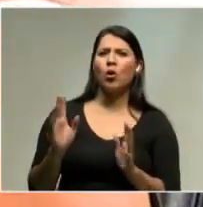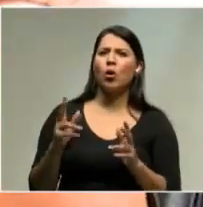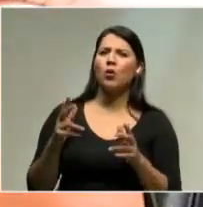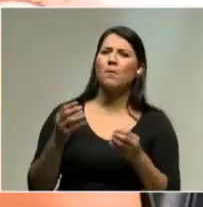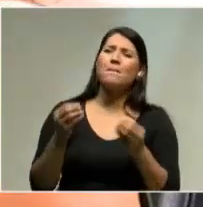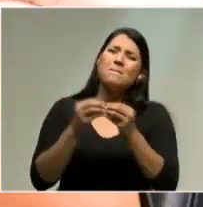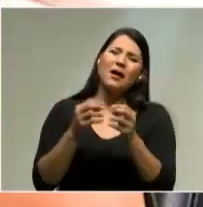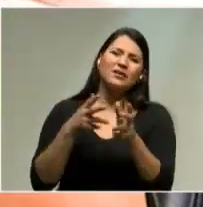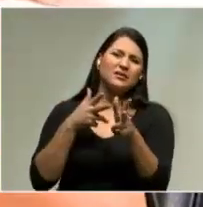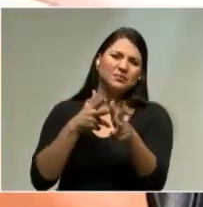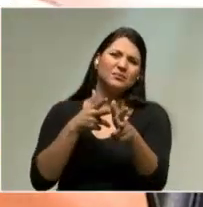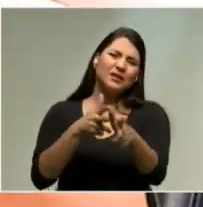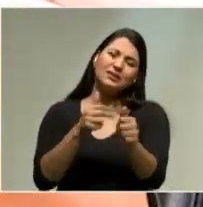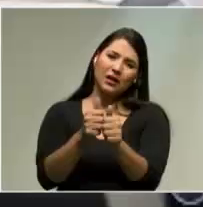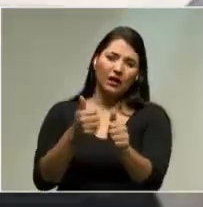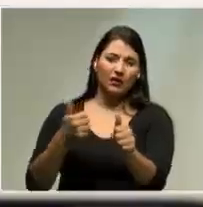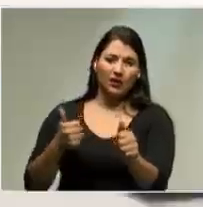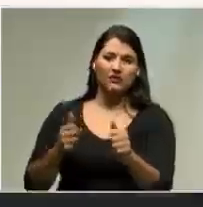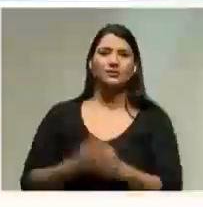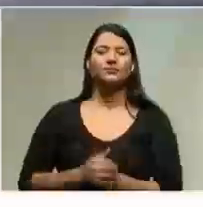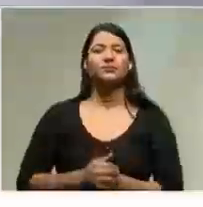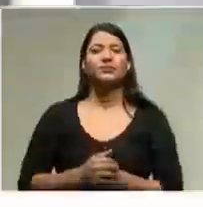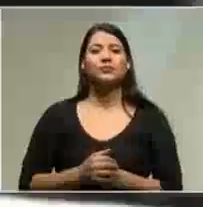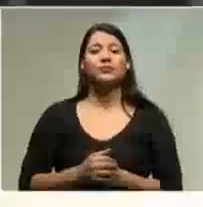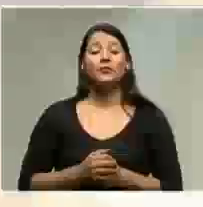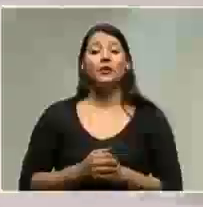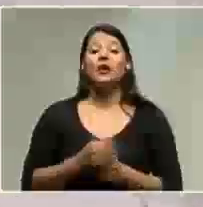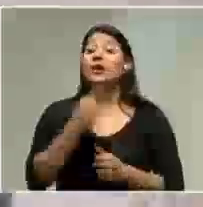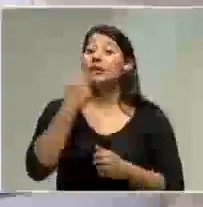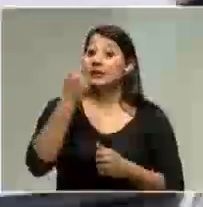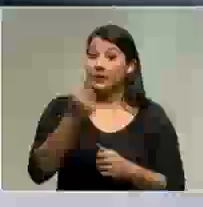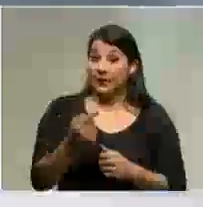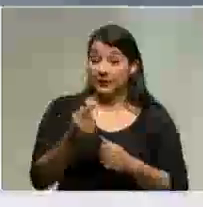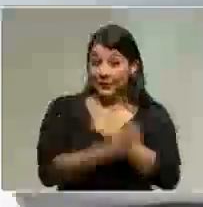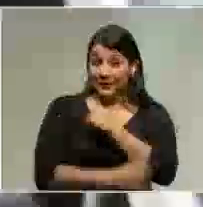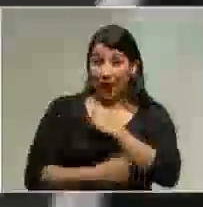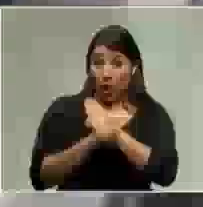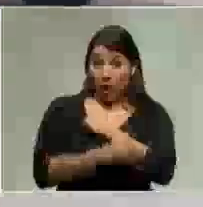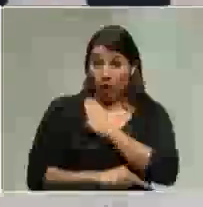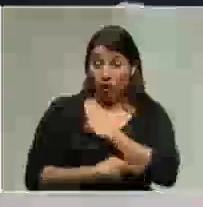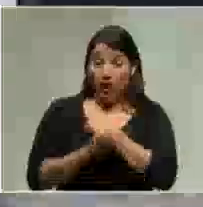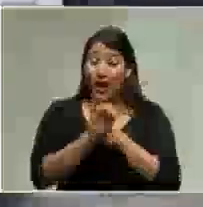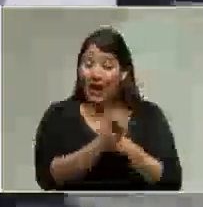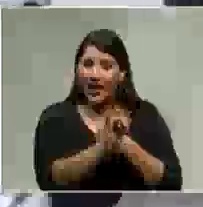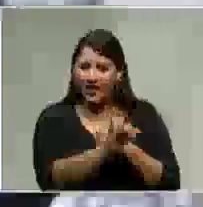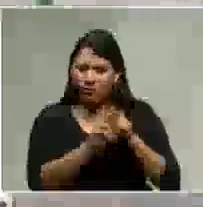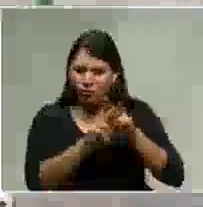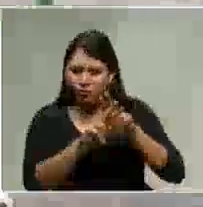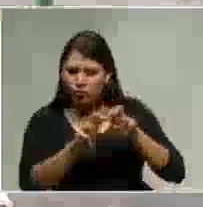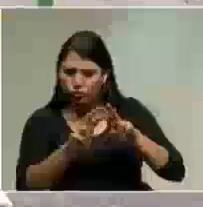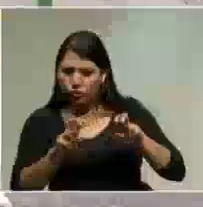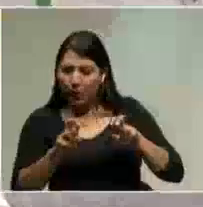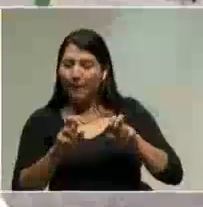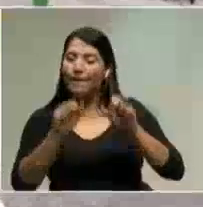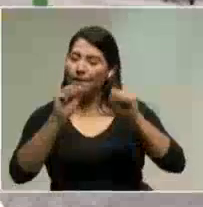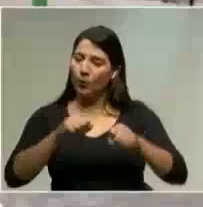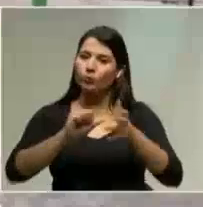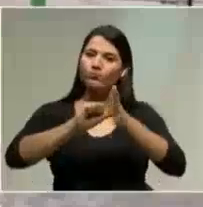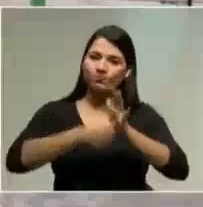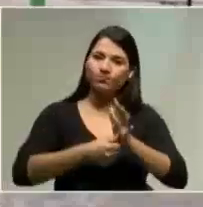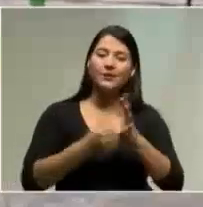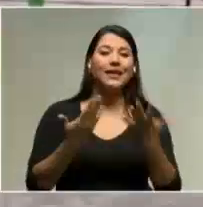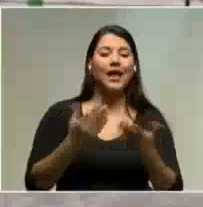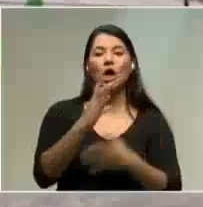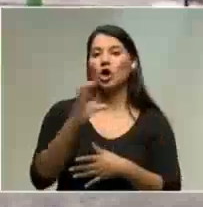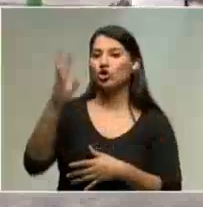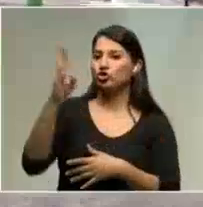son más que todo lo que nos atrasa. En la entidad señalan que esta mirada a profundidad reforzó con evidencia la noción de